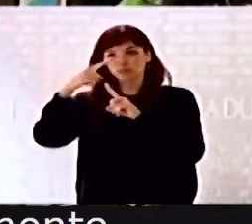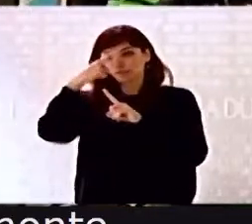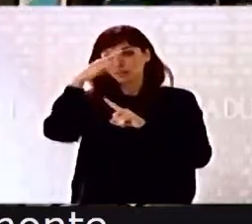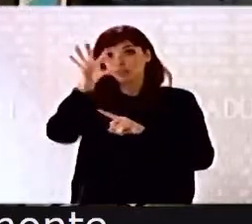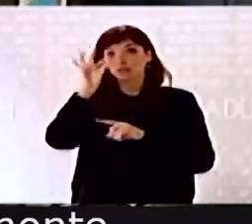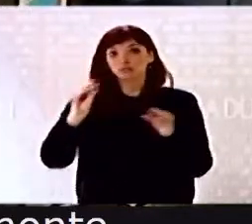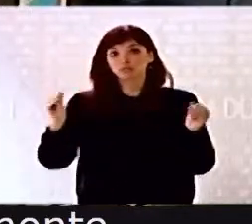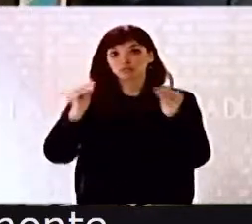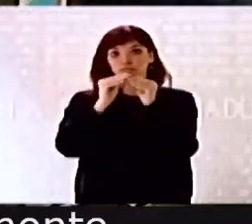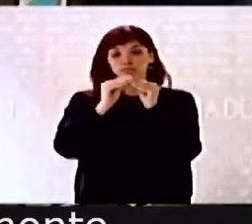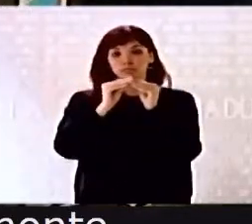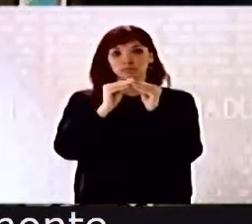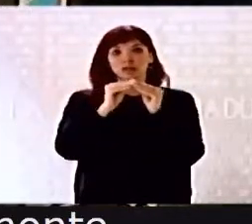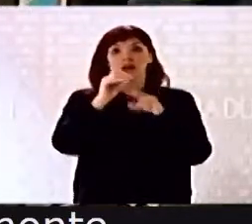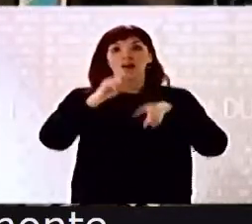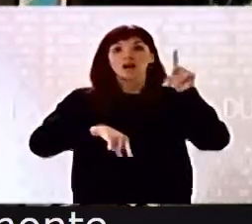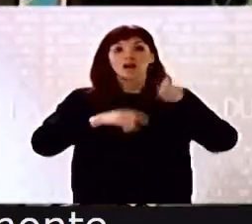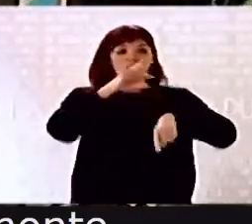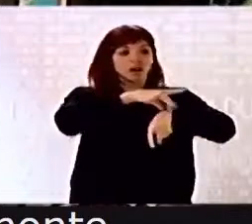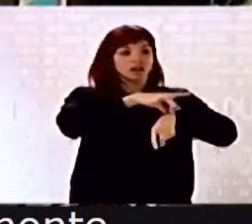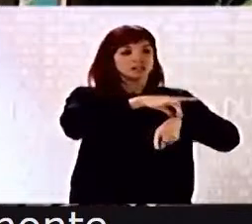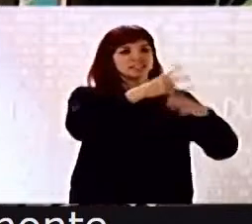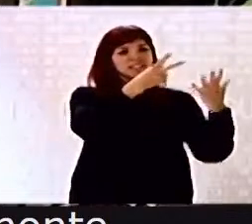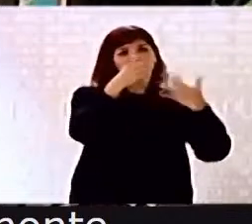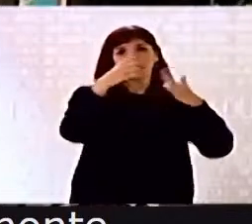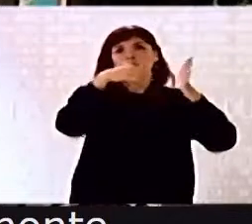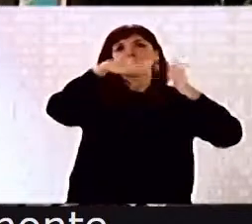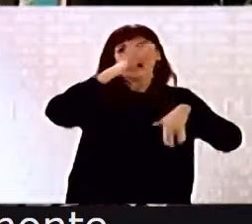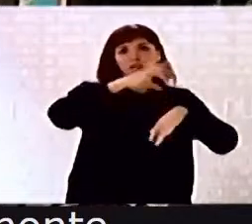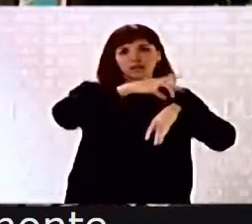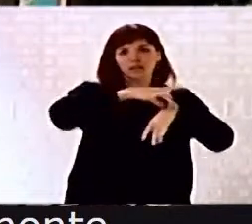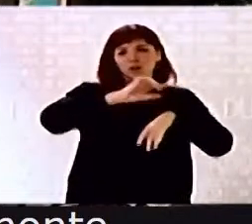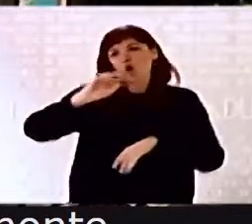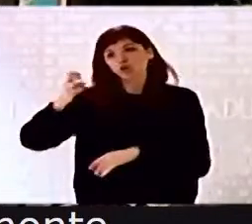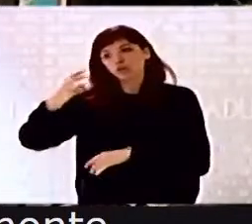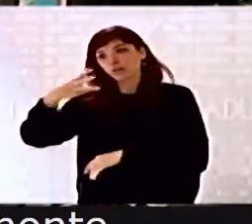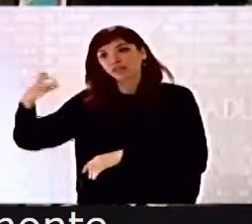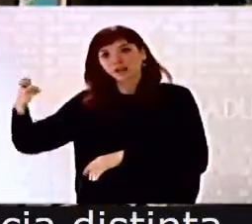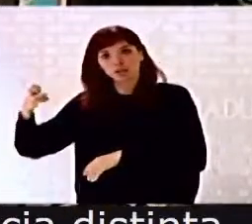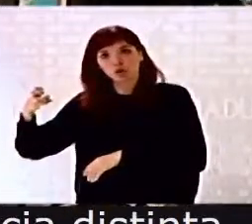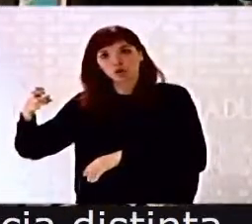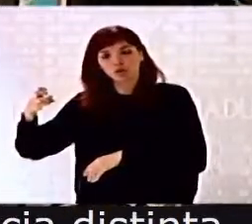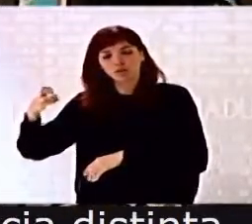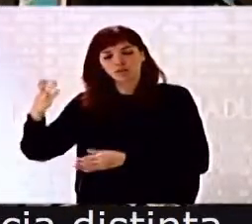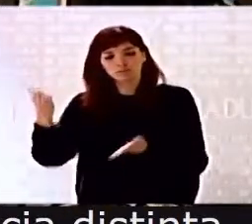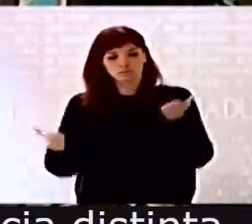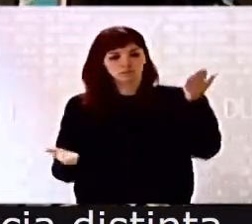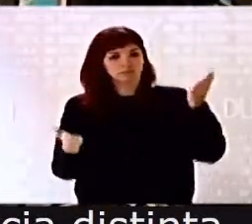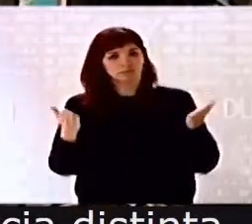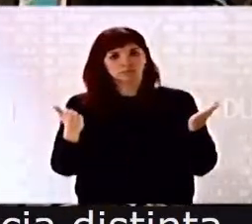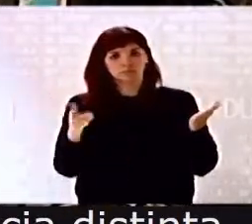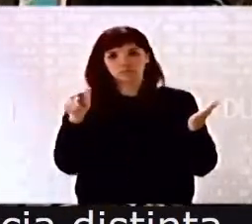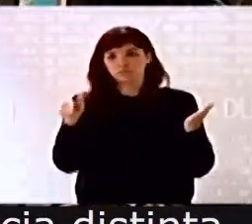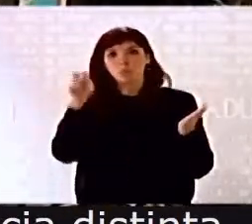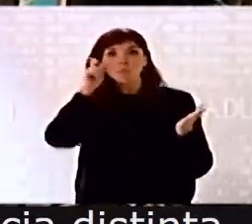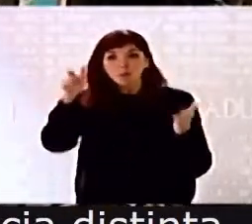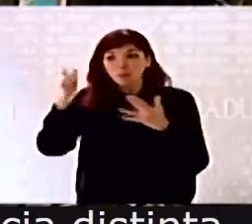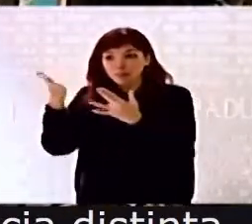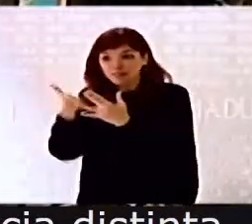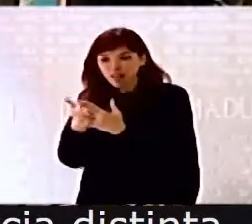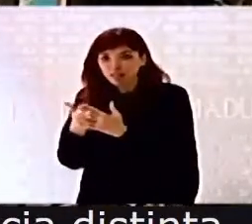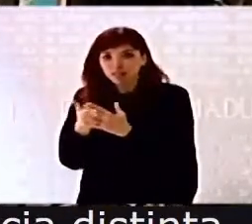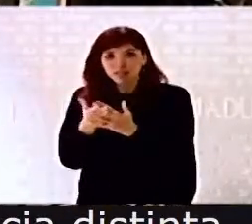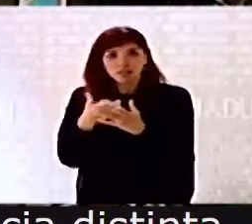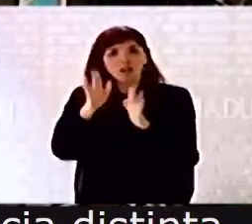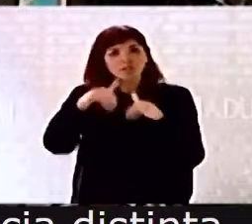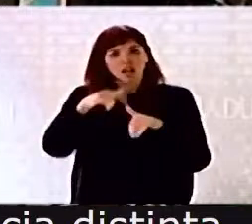algunos casos de 769 y otro de 328, porque casi la mitad, la decisión que se toma es la